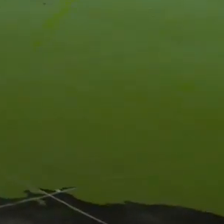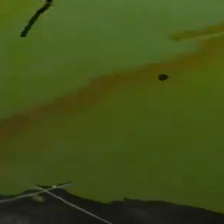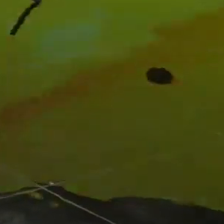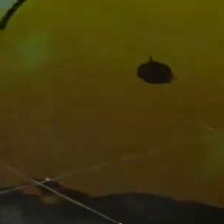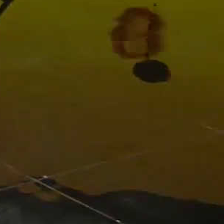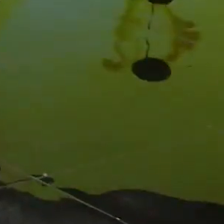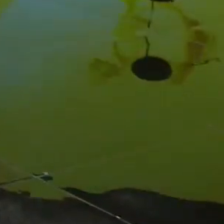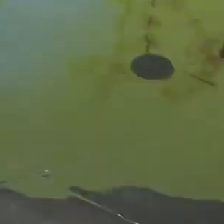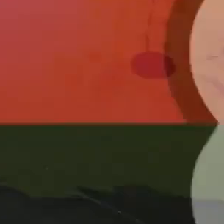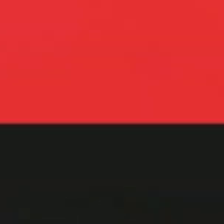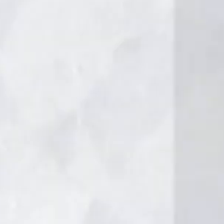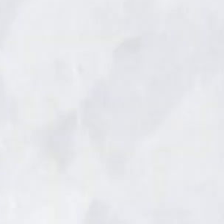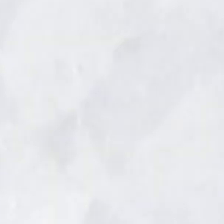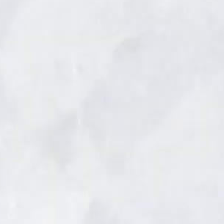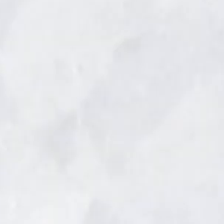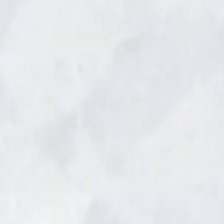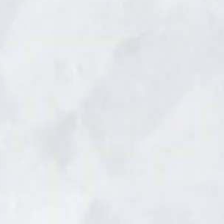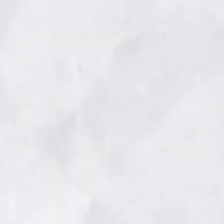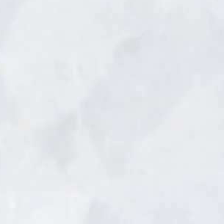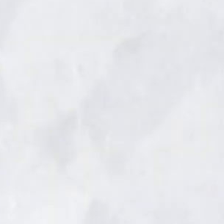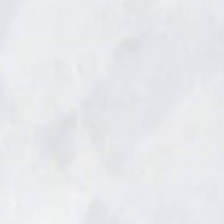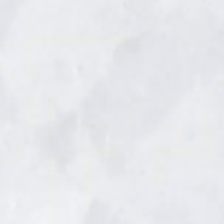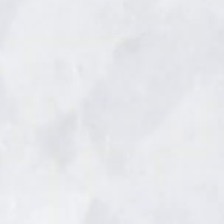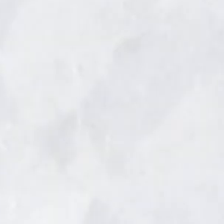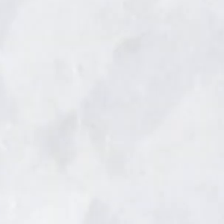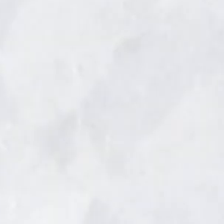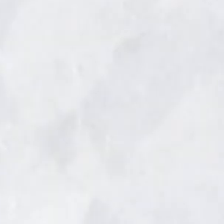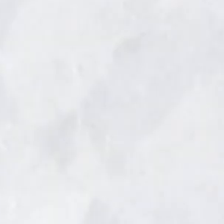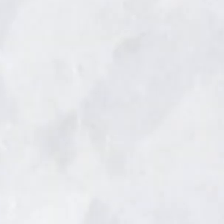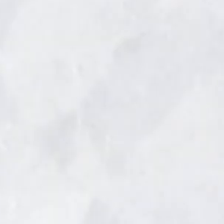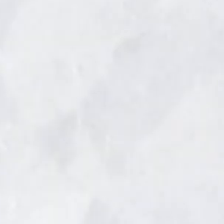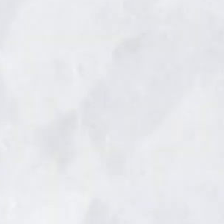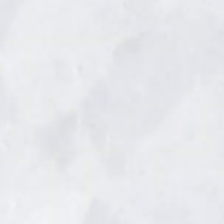Entonces el Mundial de 1930 sigue adelante, en Uruguay.